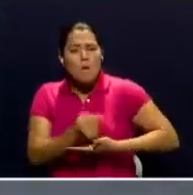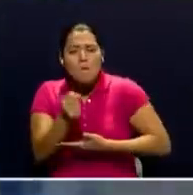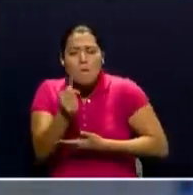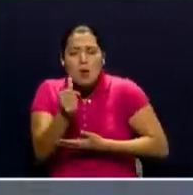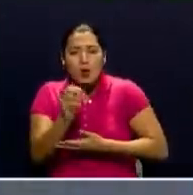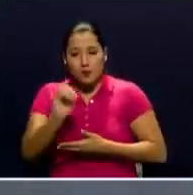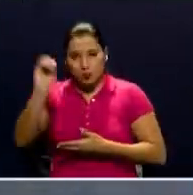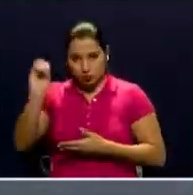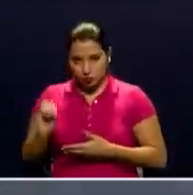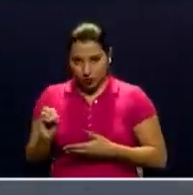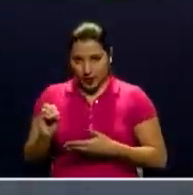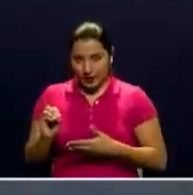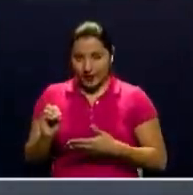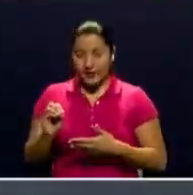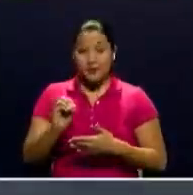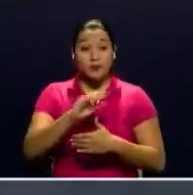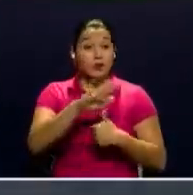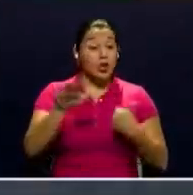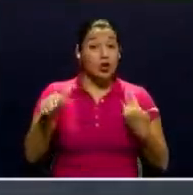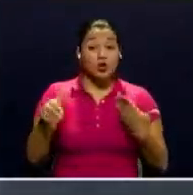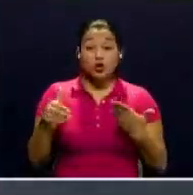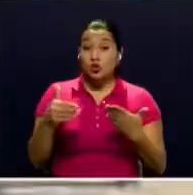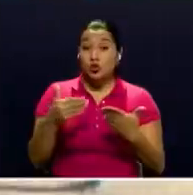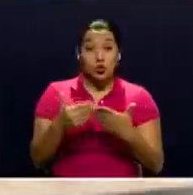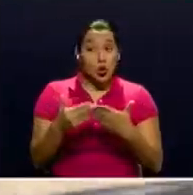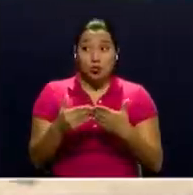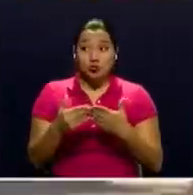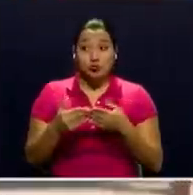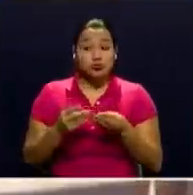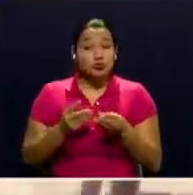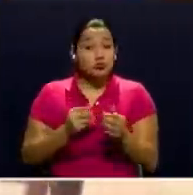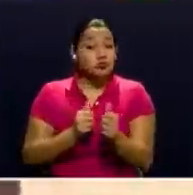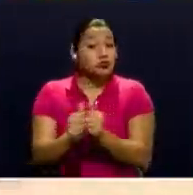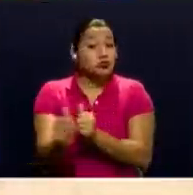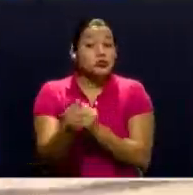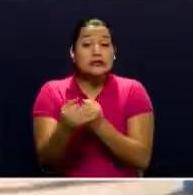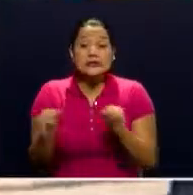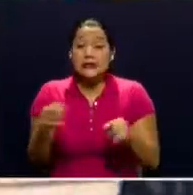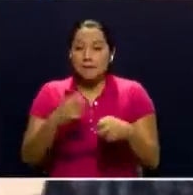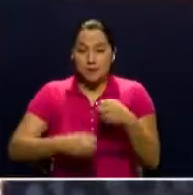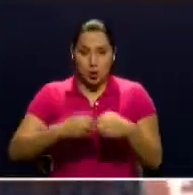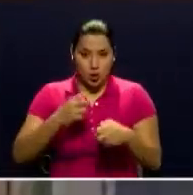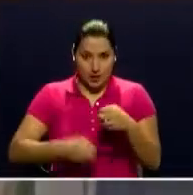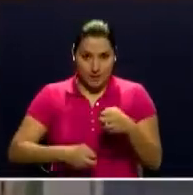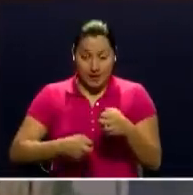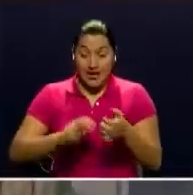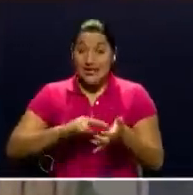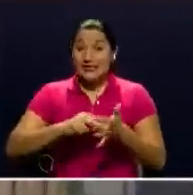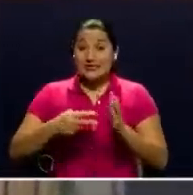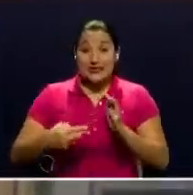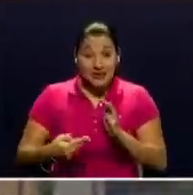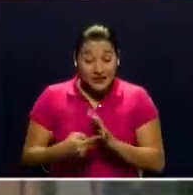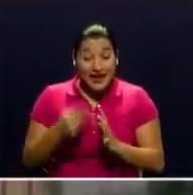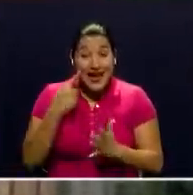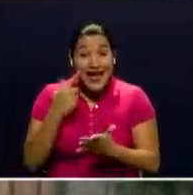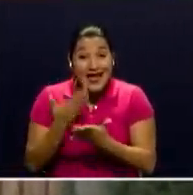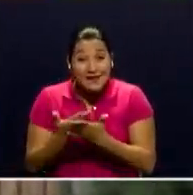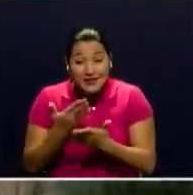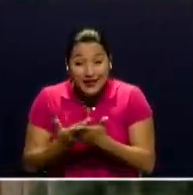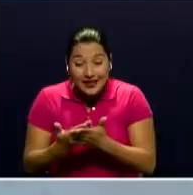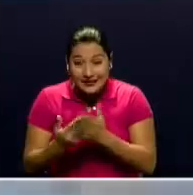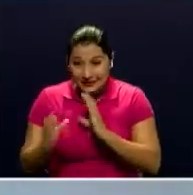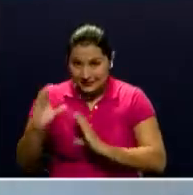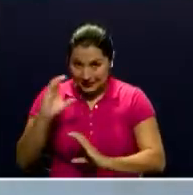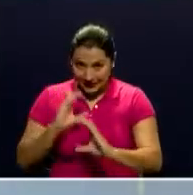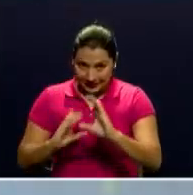los casos saliendo de la enfermedad sin complicaciones. Es decir, que la evidencia científica, a pesar de